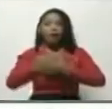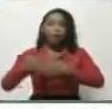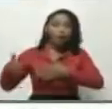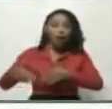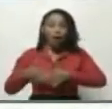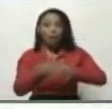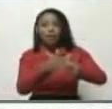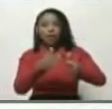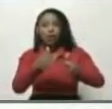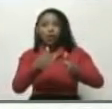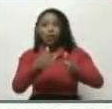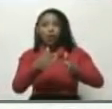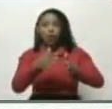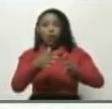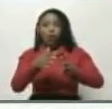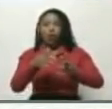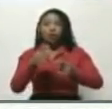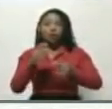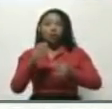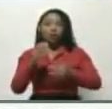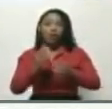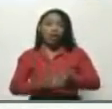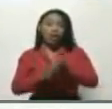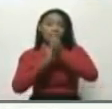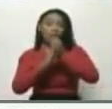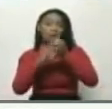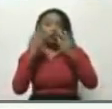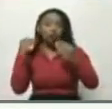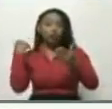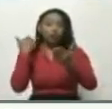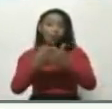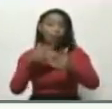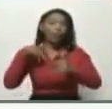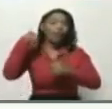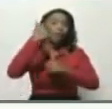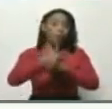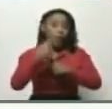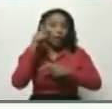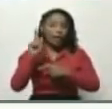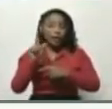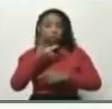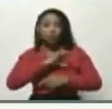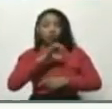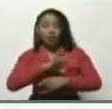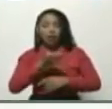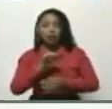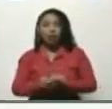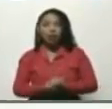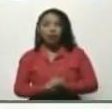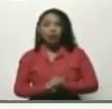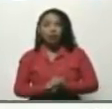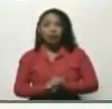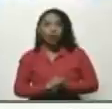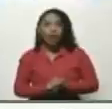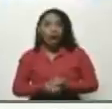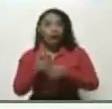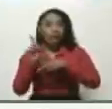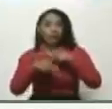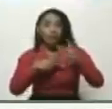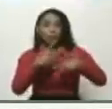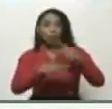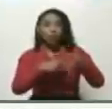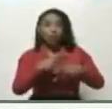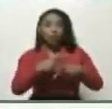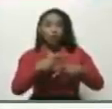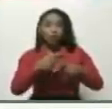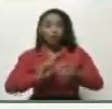condujo mucho tiempo después a los utopistas, al socialismo utópico, a ese proceso que en el